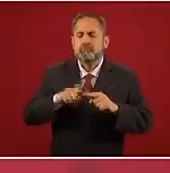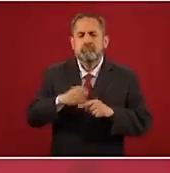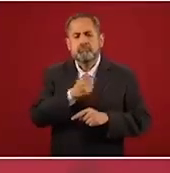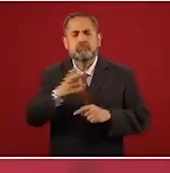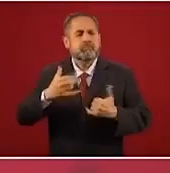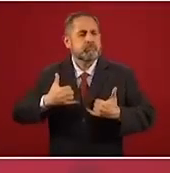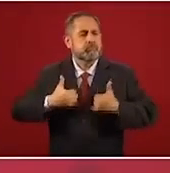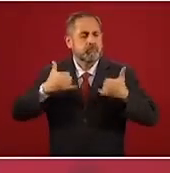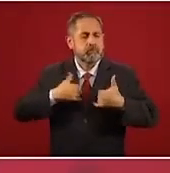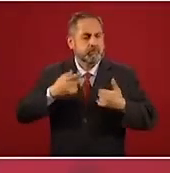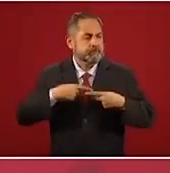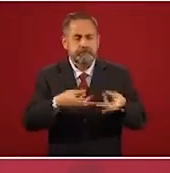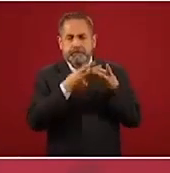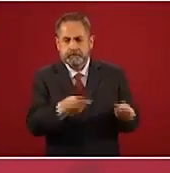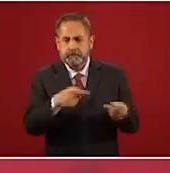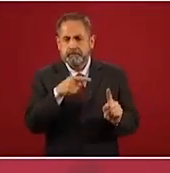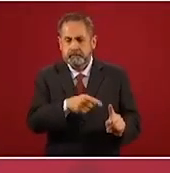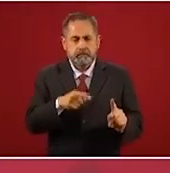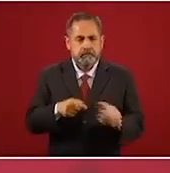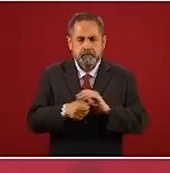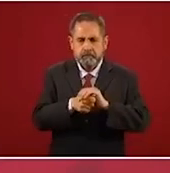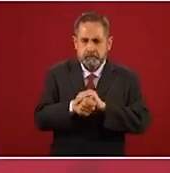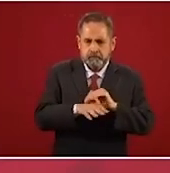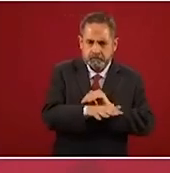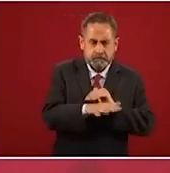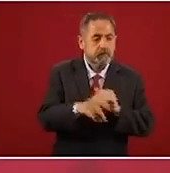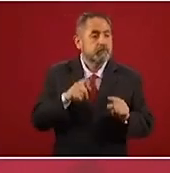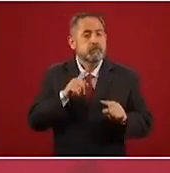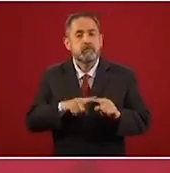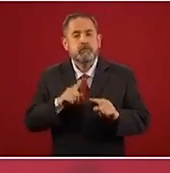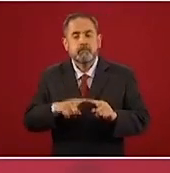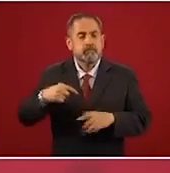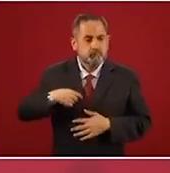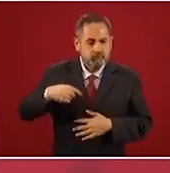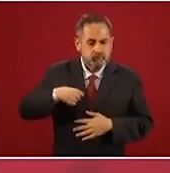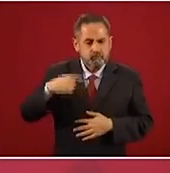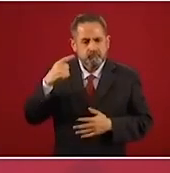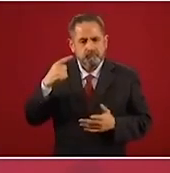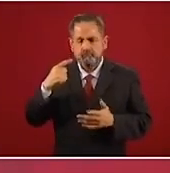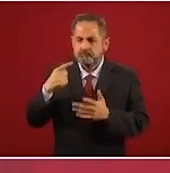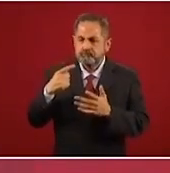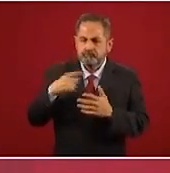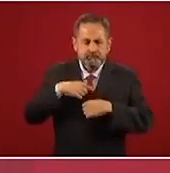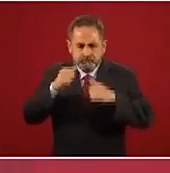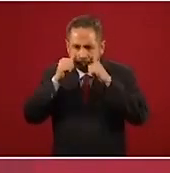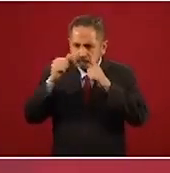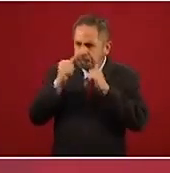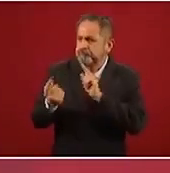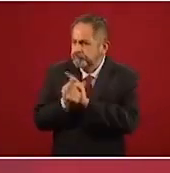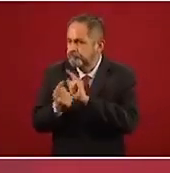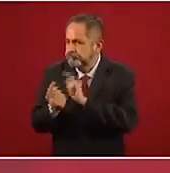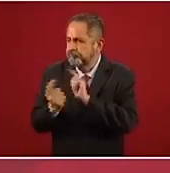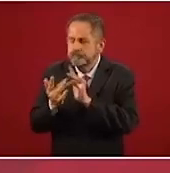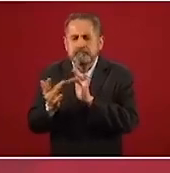jóvenes desaparecidos de Ayotzinapa. Estoy constantemente atendiendo este